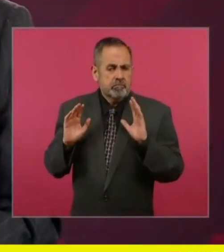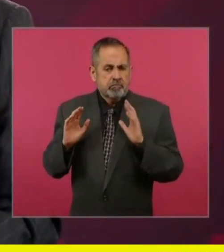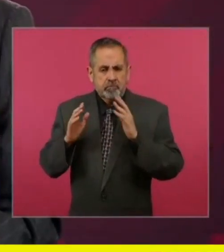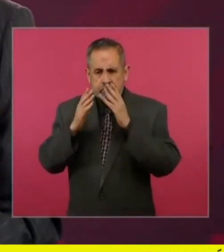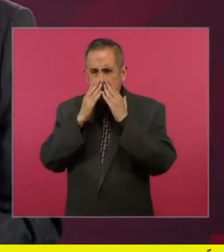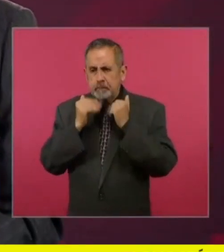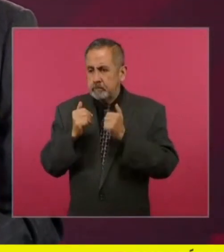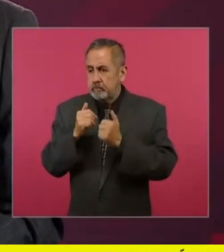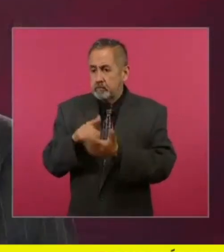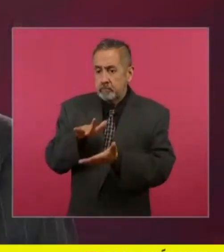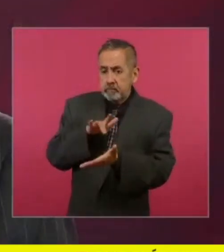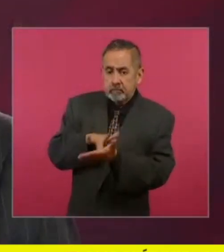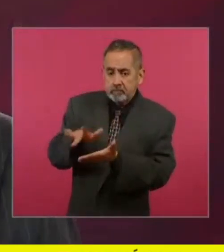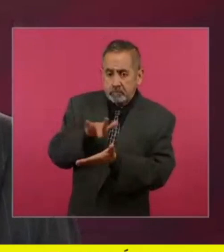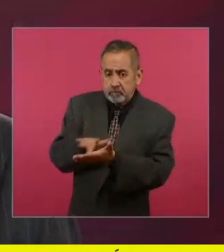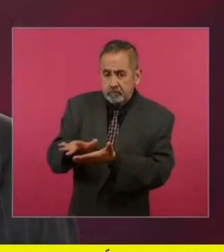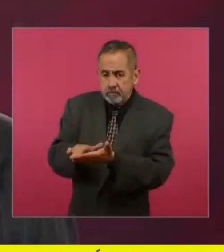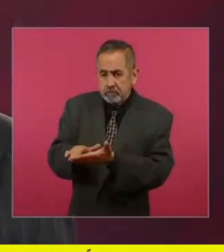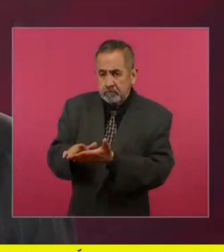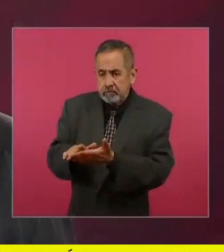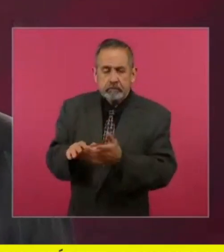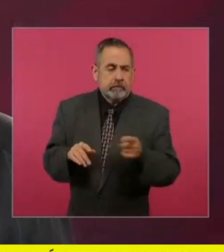respaldo popular